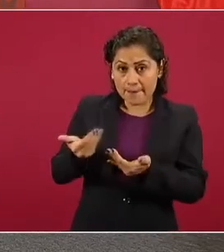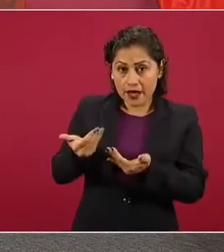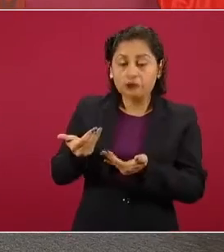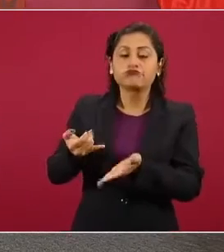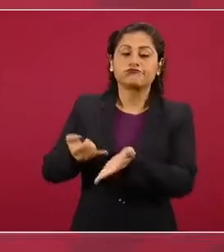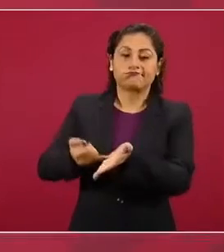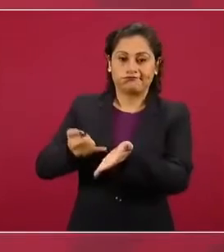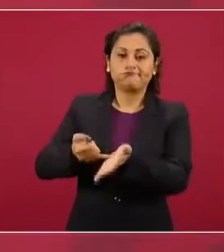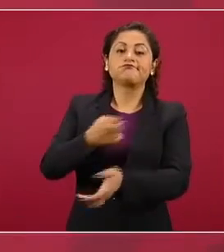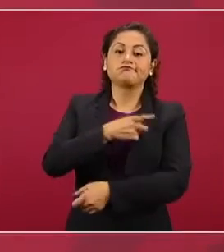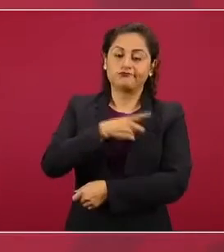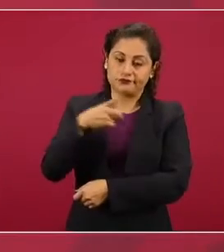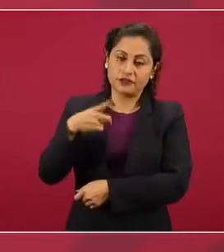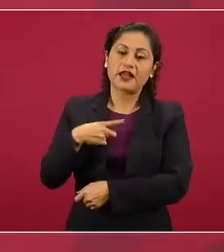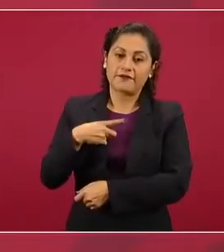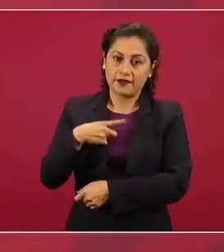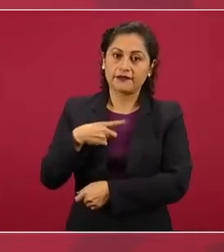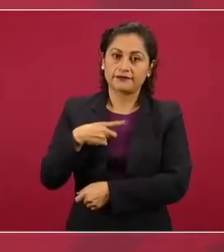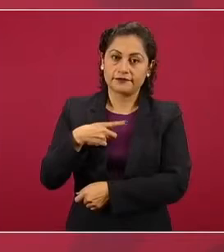o sea, se les va a aplicar